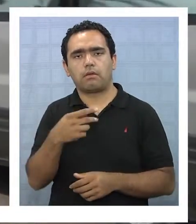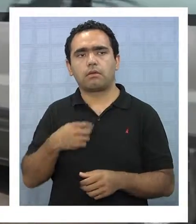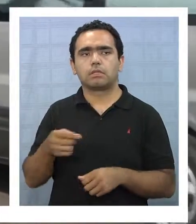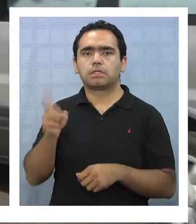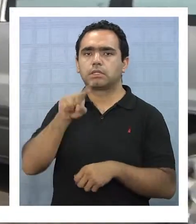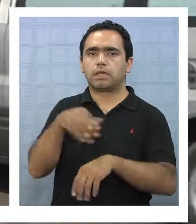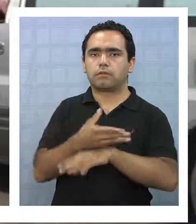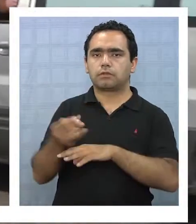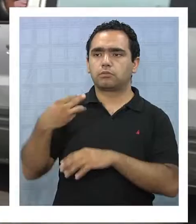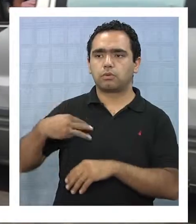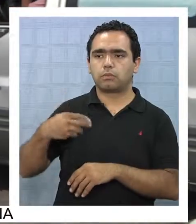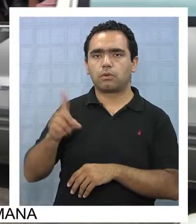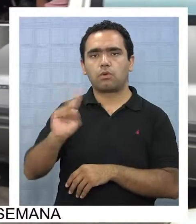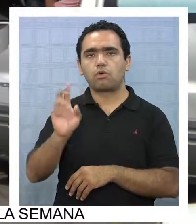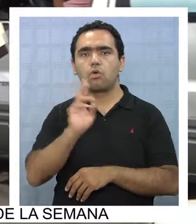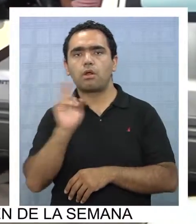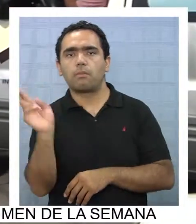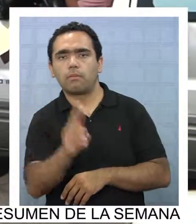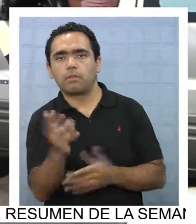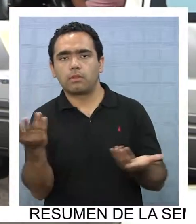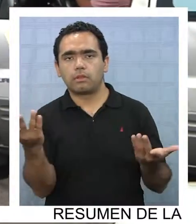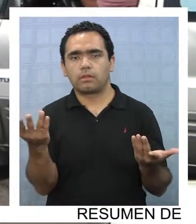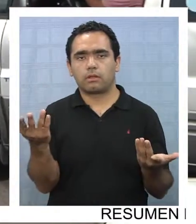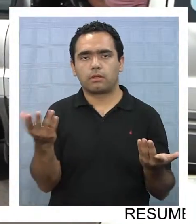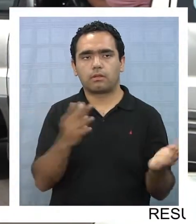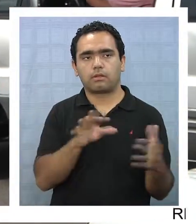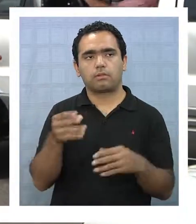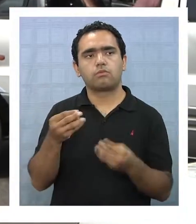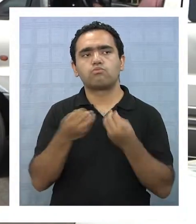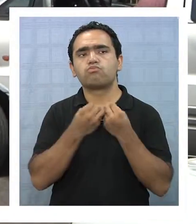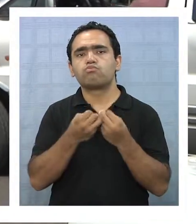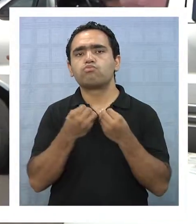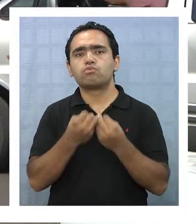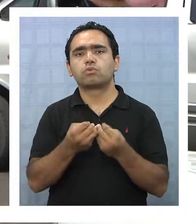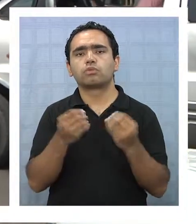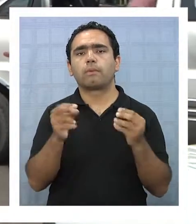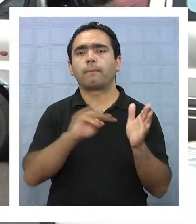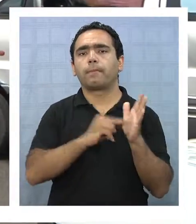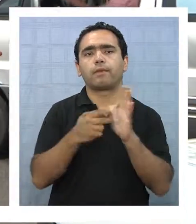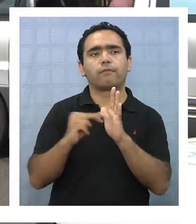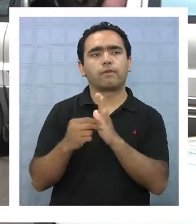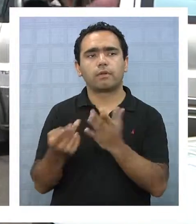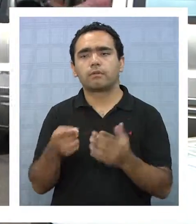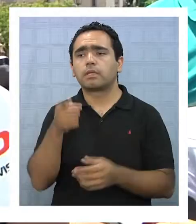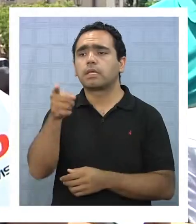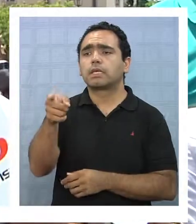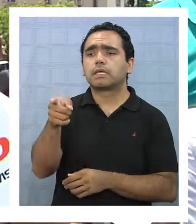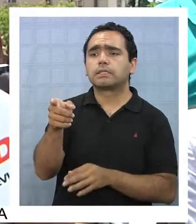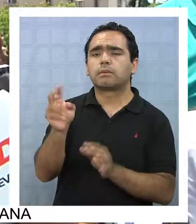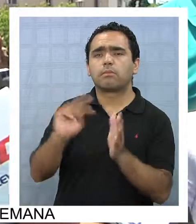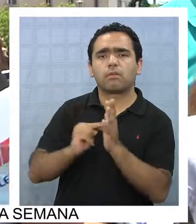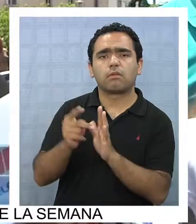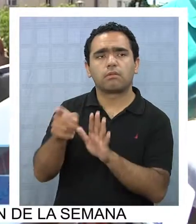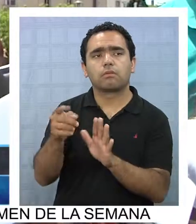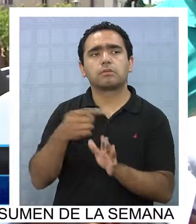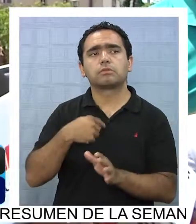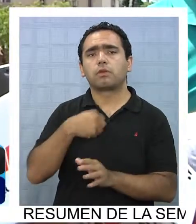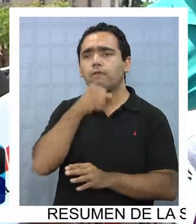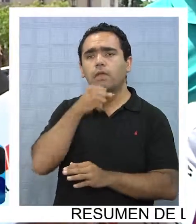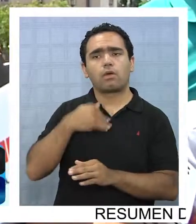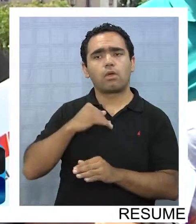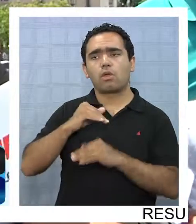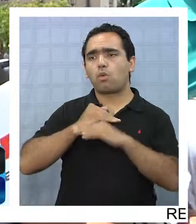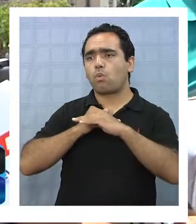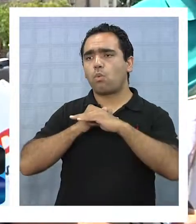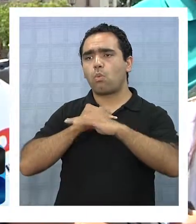servicios municipales no responden a este tipo de consultas. Que tenemos miles de problemas en la ciudad, y ese en particular, yo como viejo,